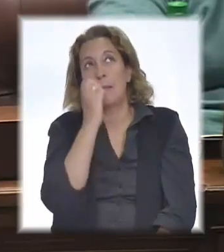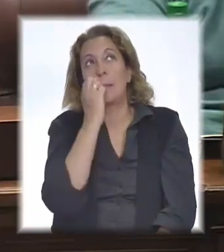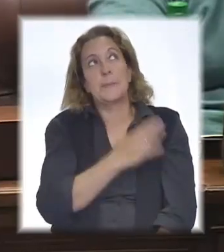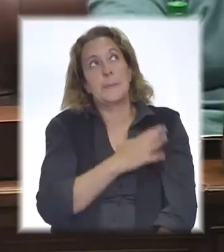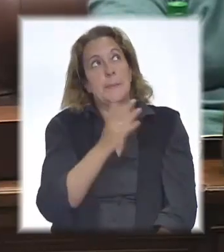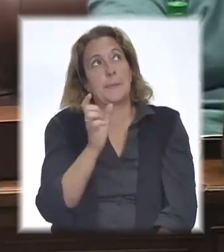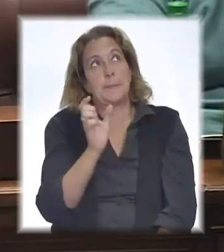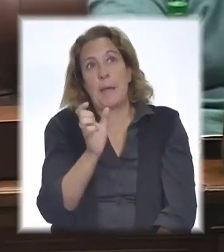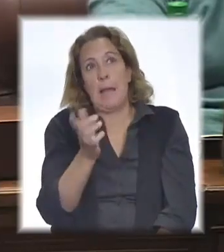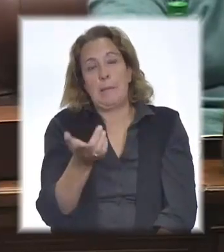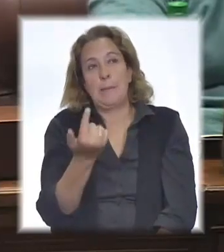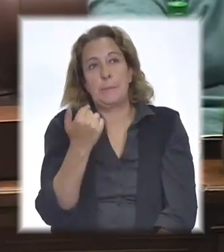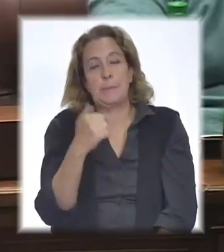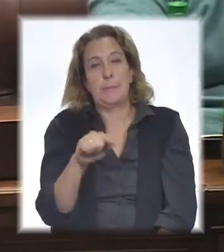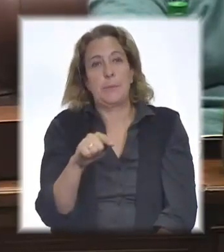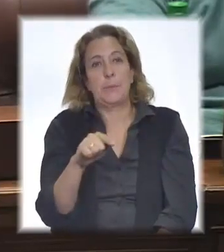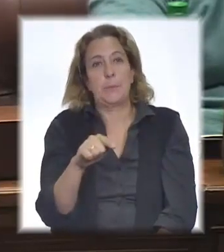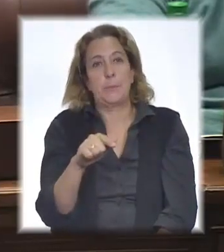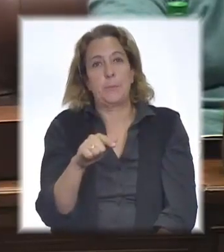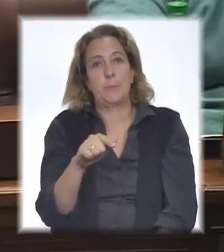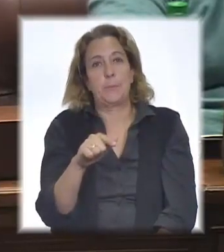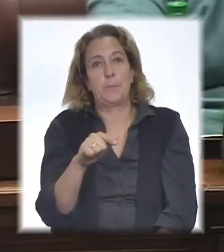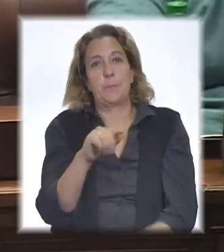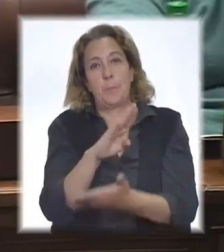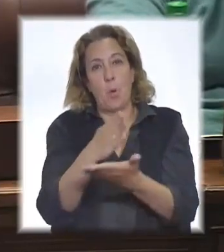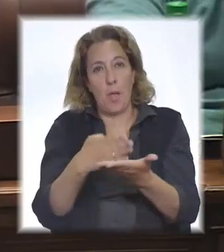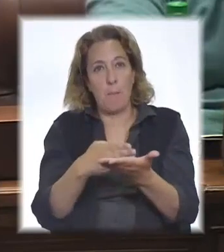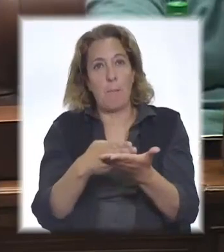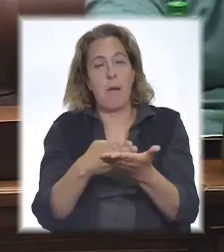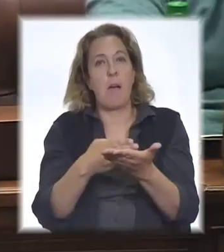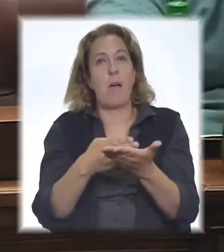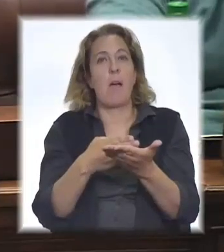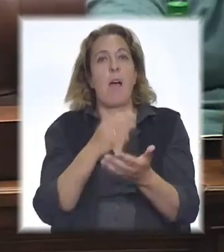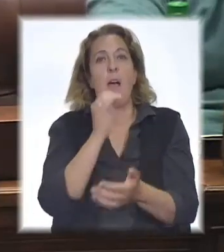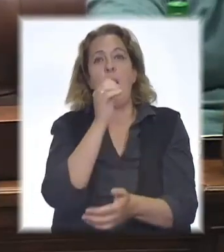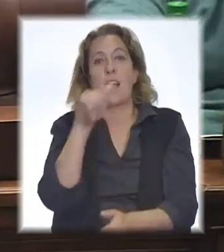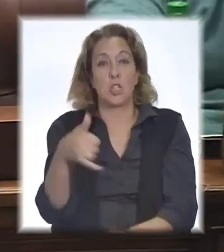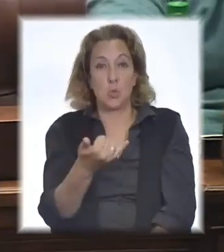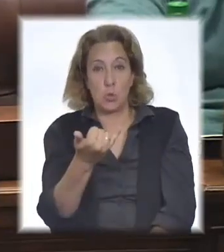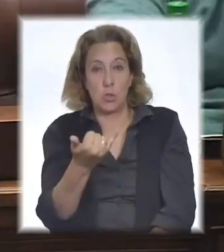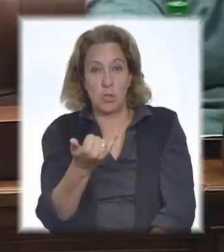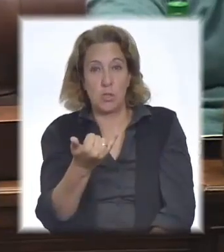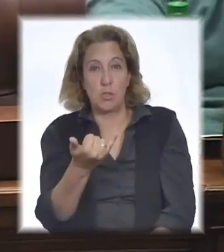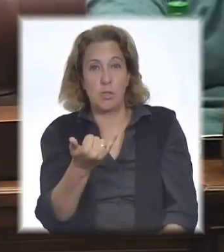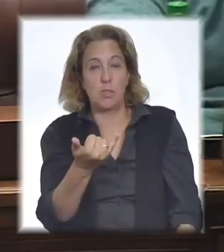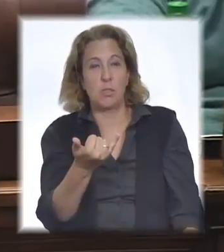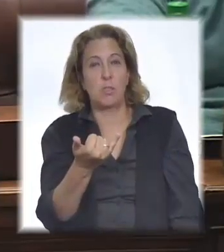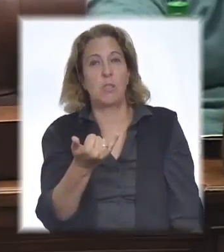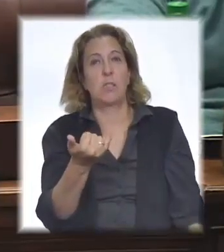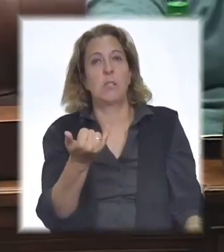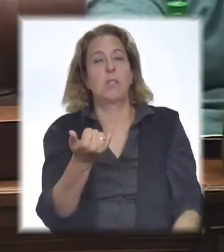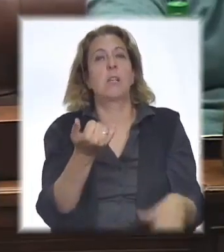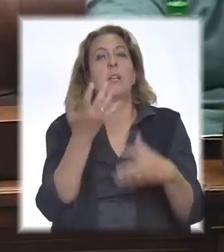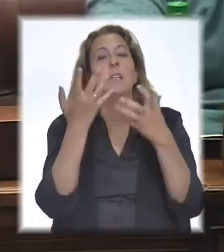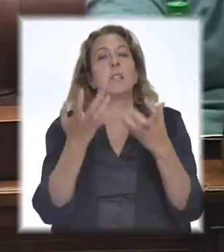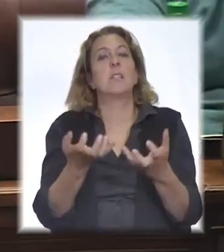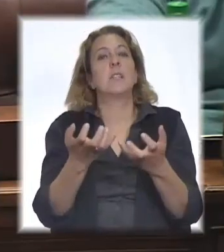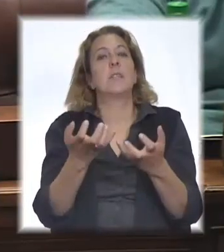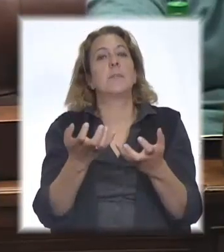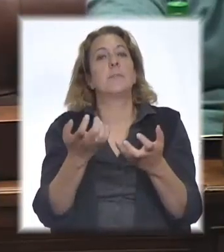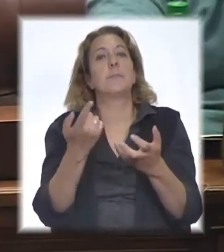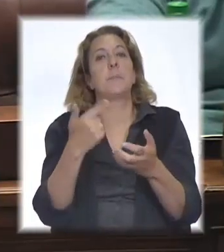palabra pero poema núm en azul y quiso la casualidad que